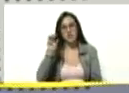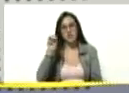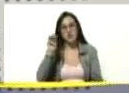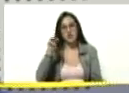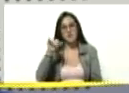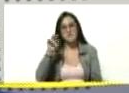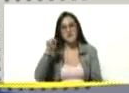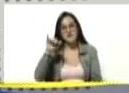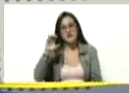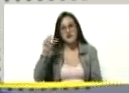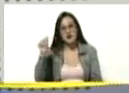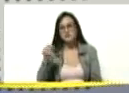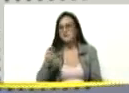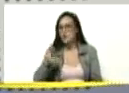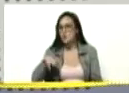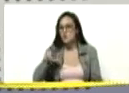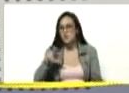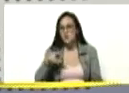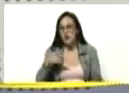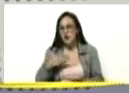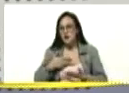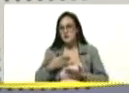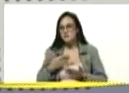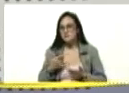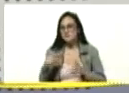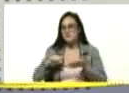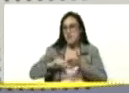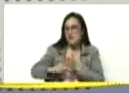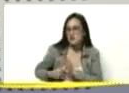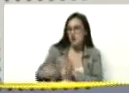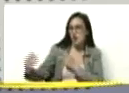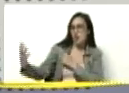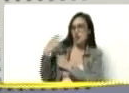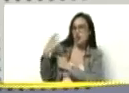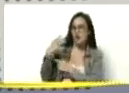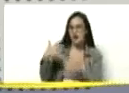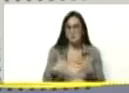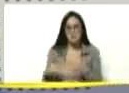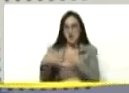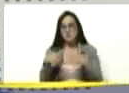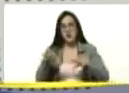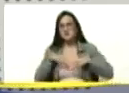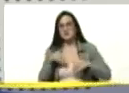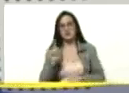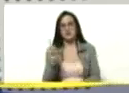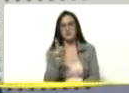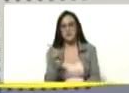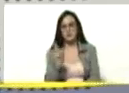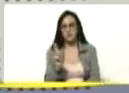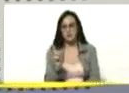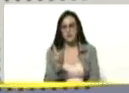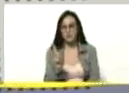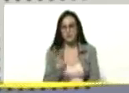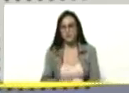the imperialists. Nunca vamos a ceder ante esas presiones y amenazas del imperialismo. Because